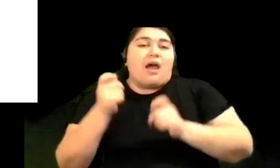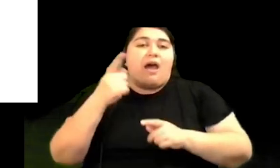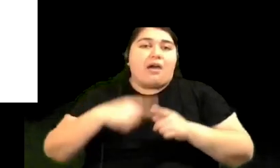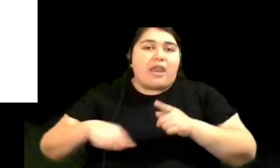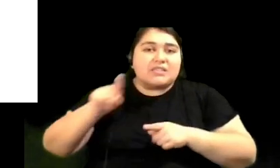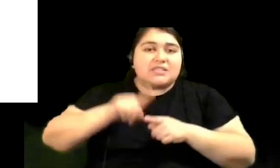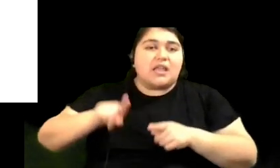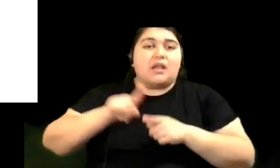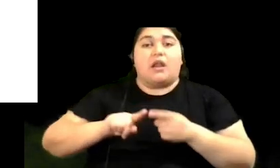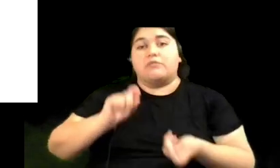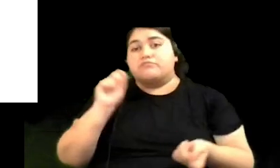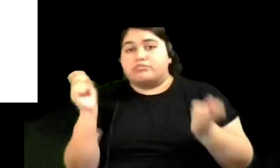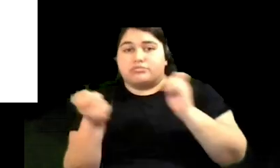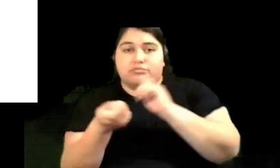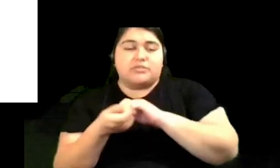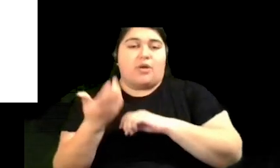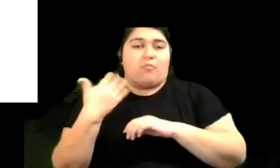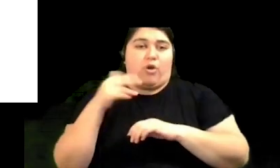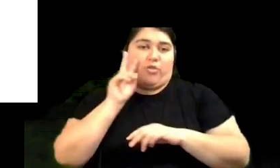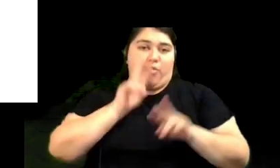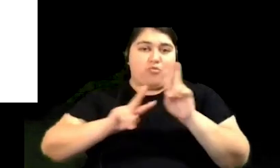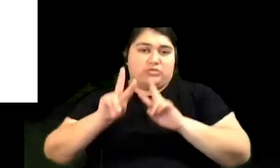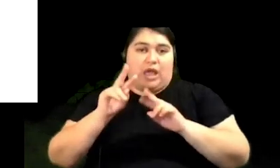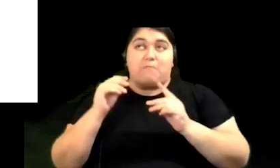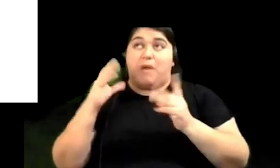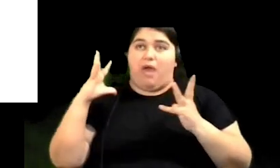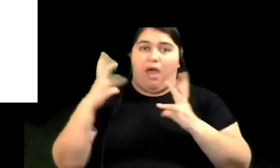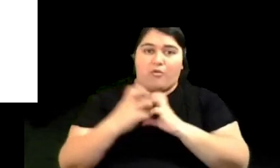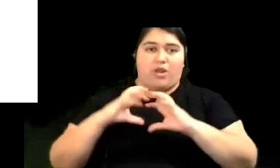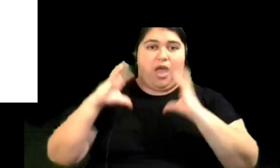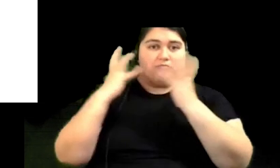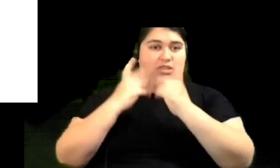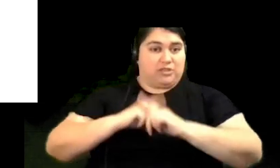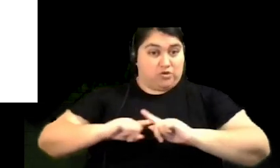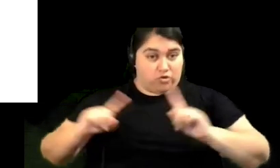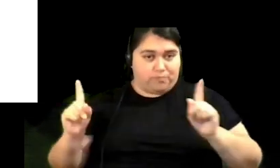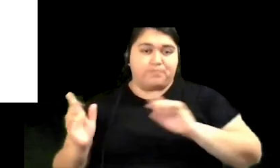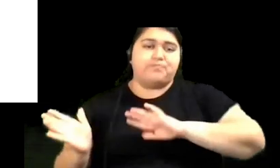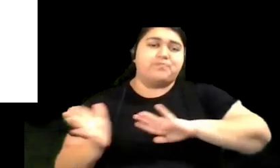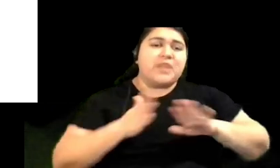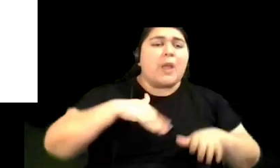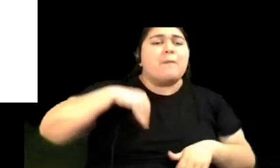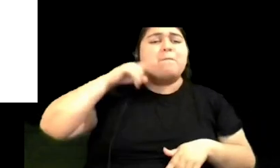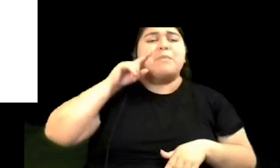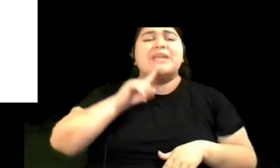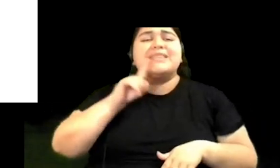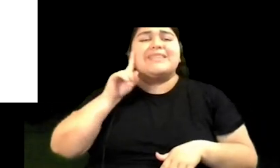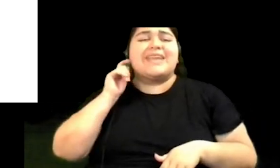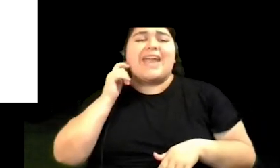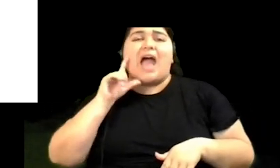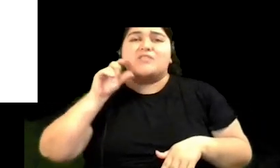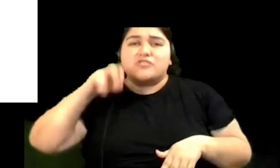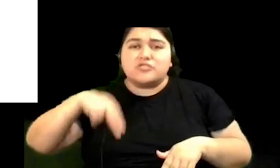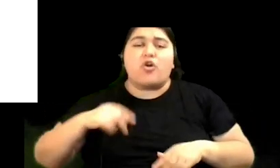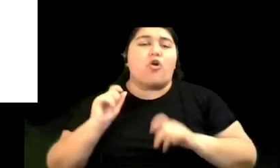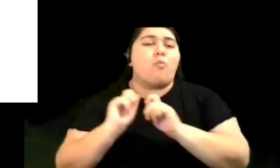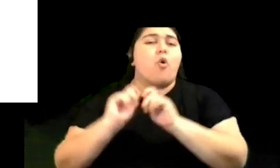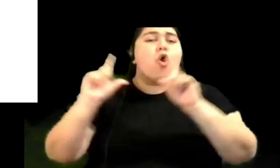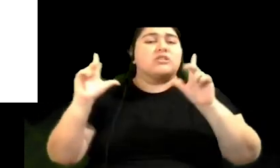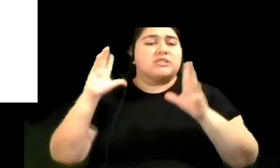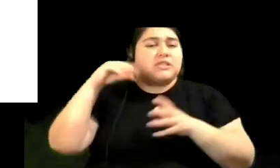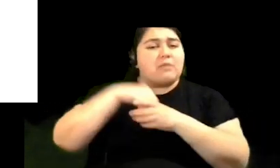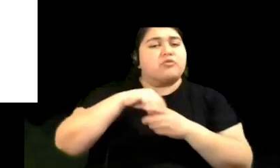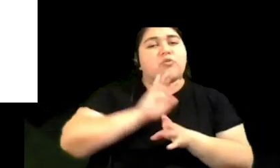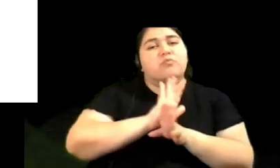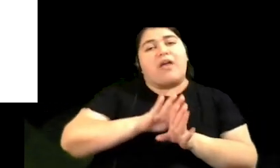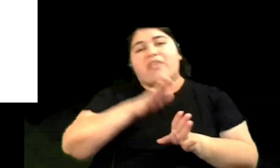los transforme a los efectos de no afectar el ambiente. La mitigación ya se da con un concepto ex post, en